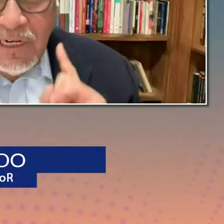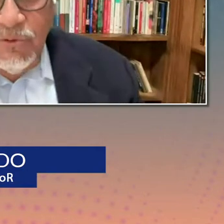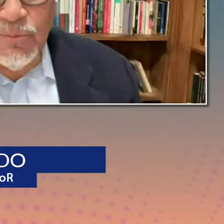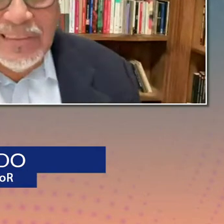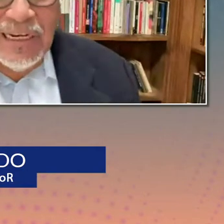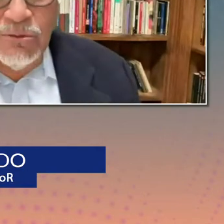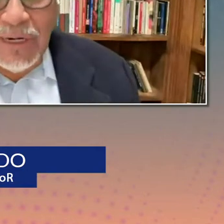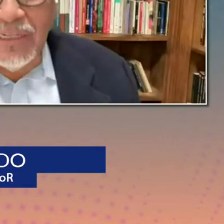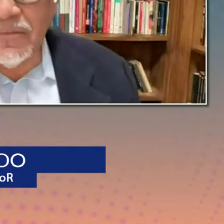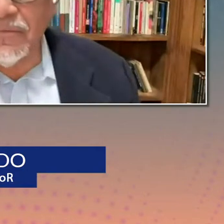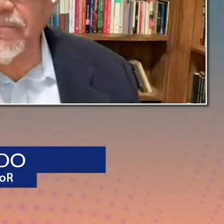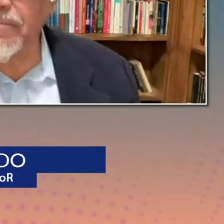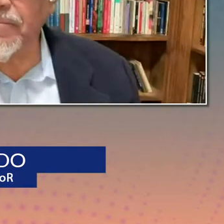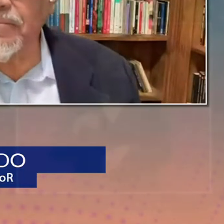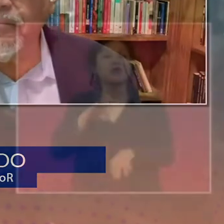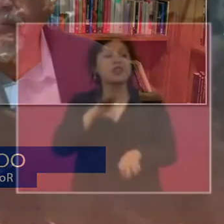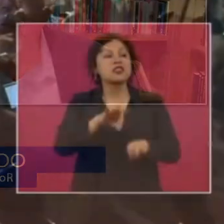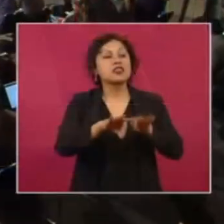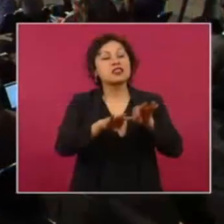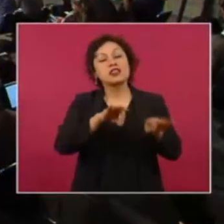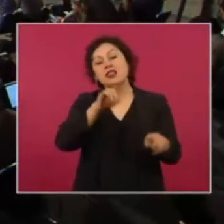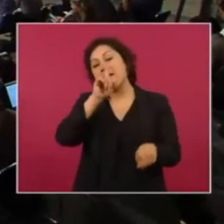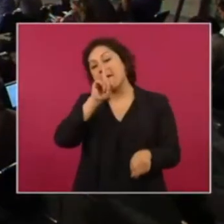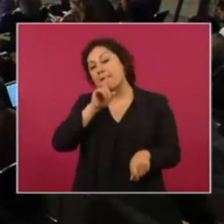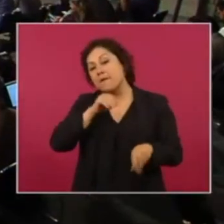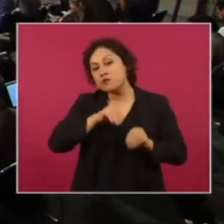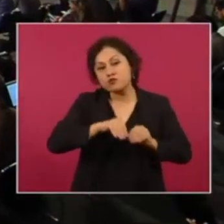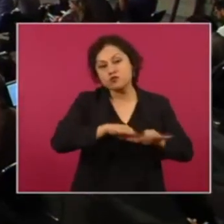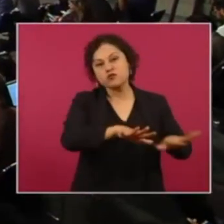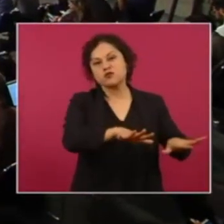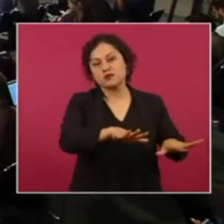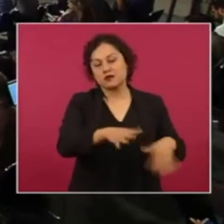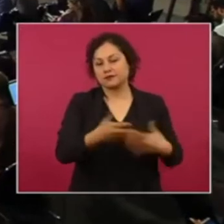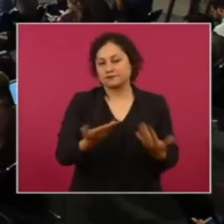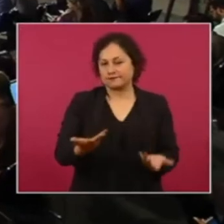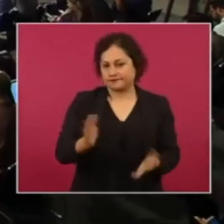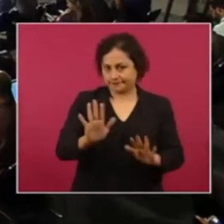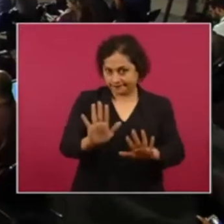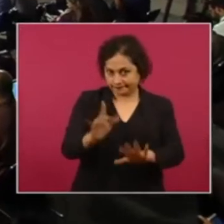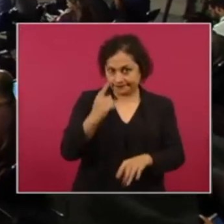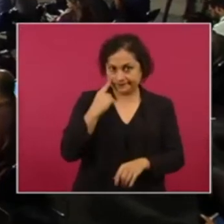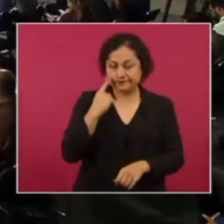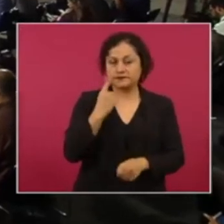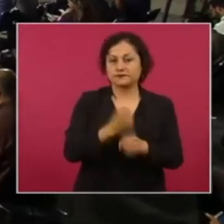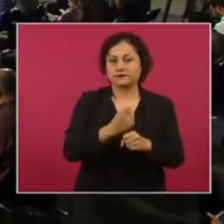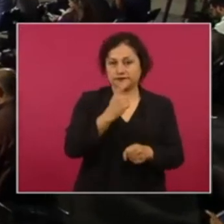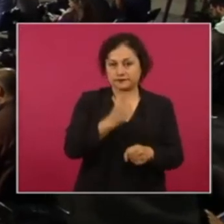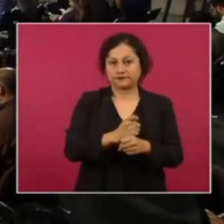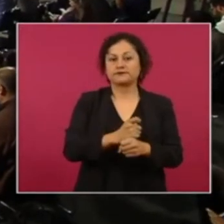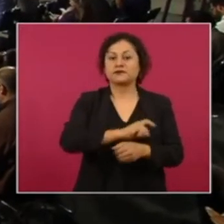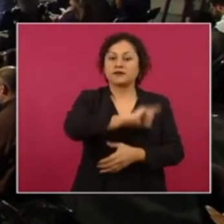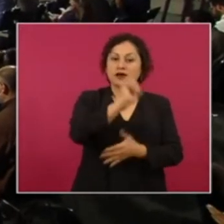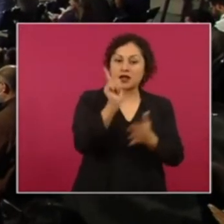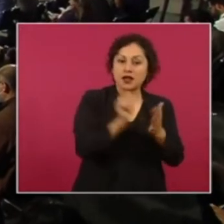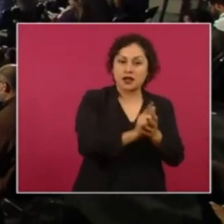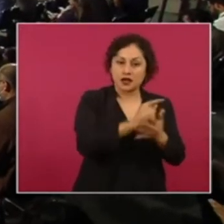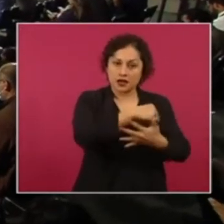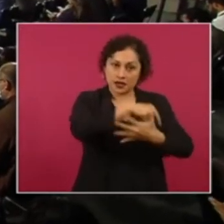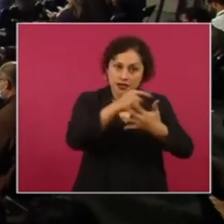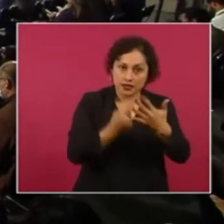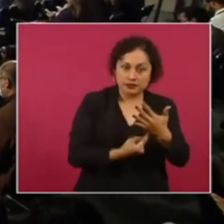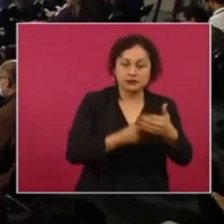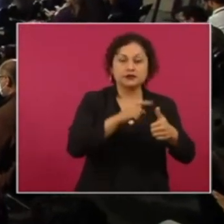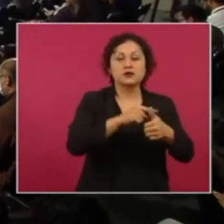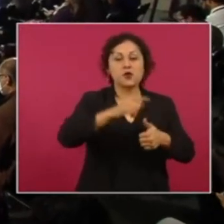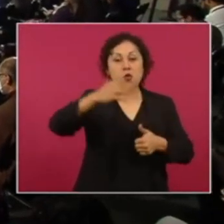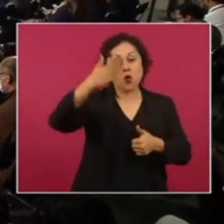B de reformas electorales. De inicio les diría que se reforman 5 leyes, la Ley General